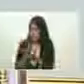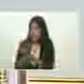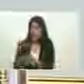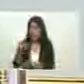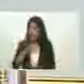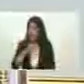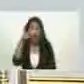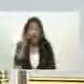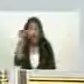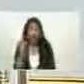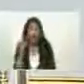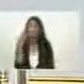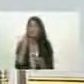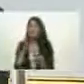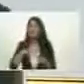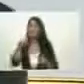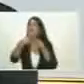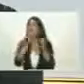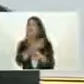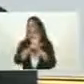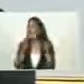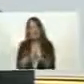escuchar, voy a decir lo que voy a decir.